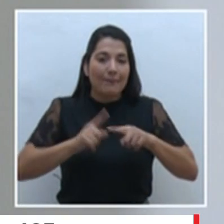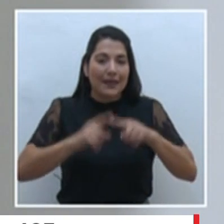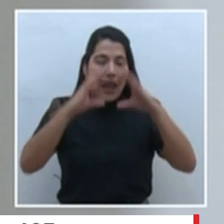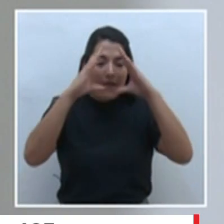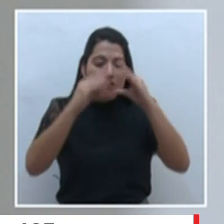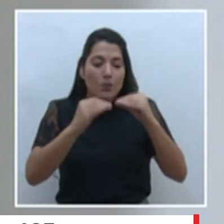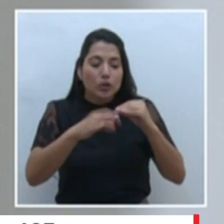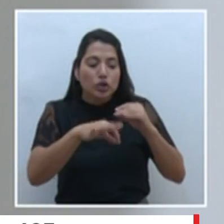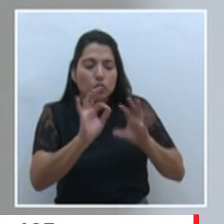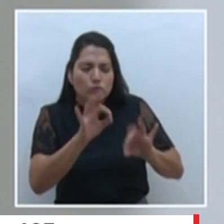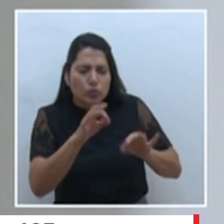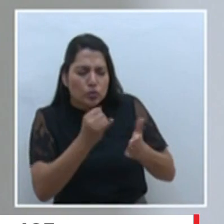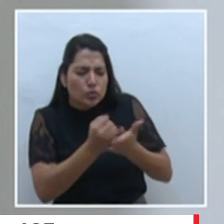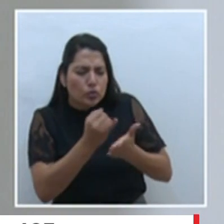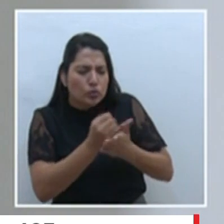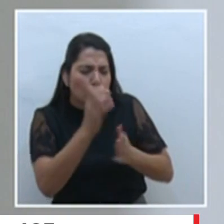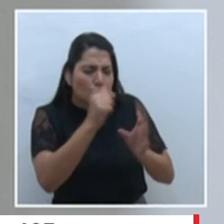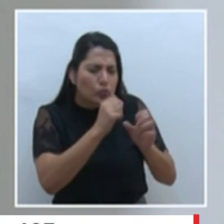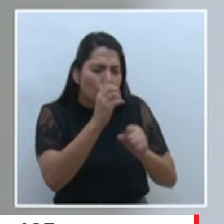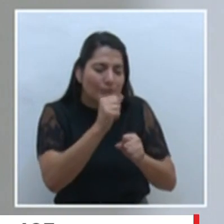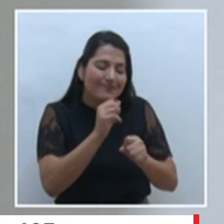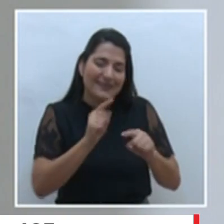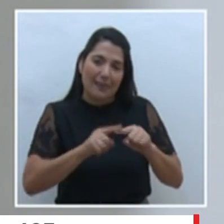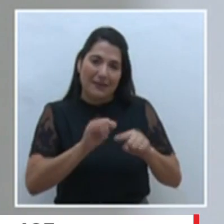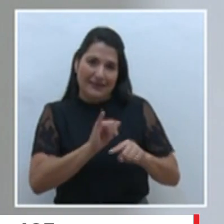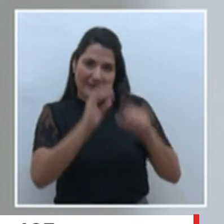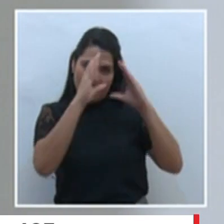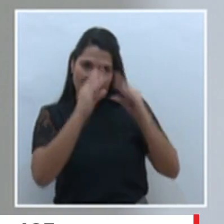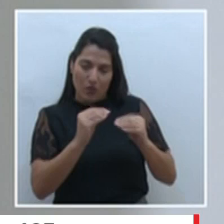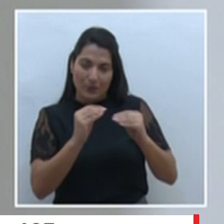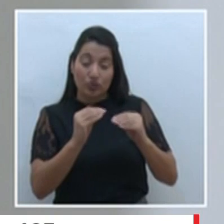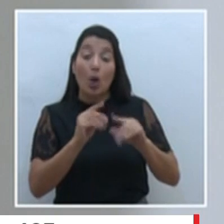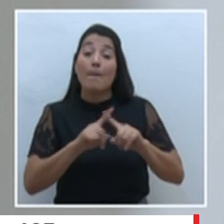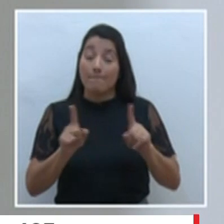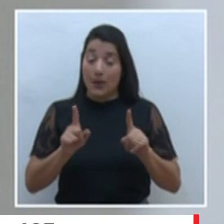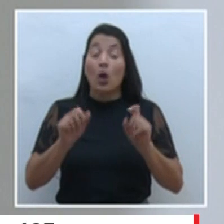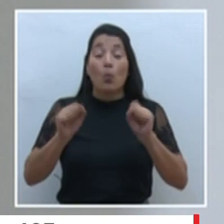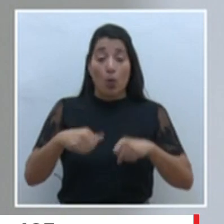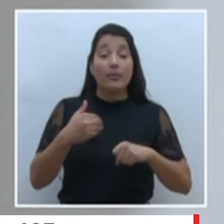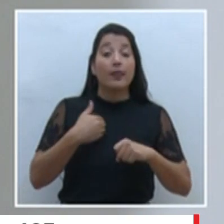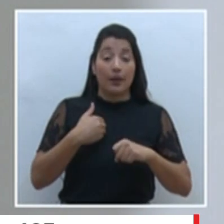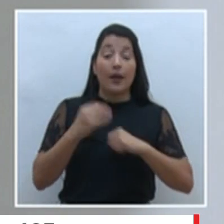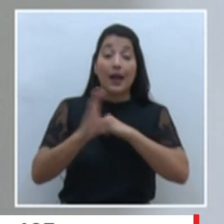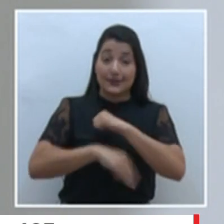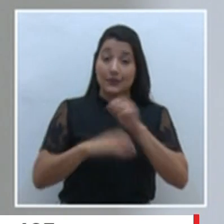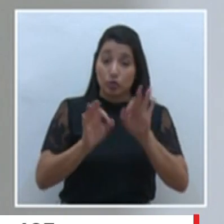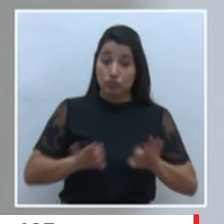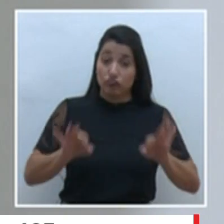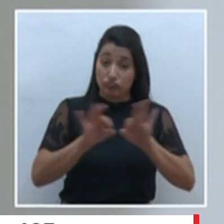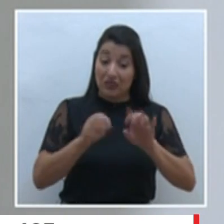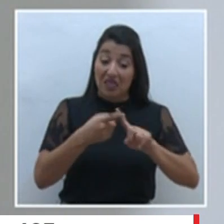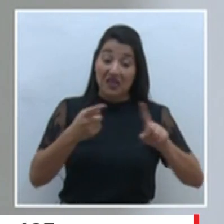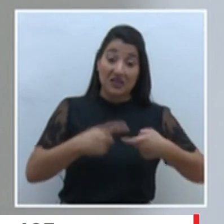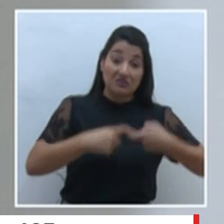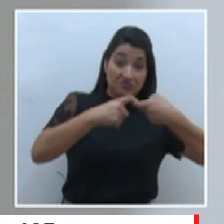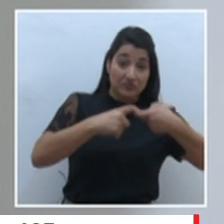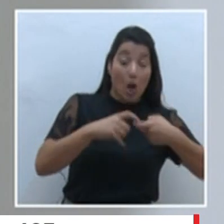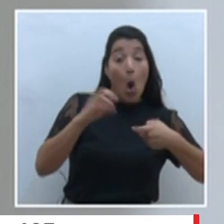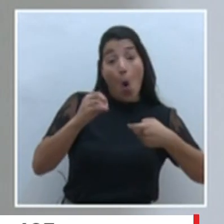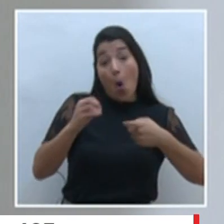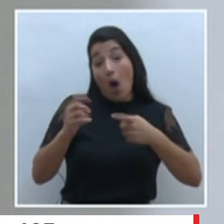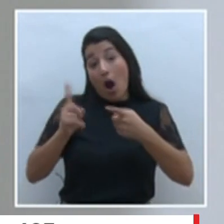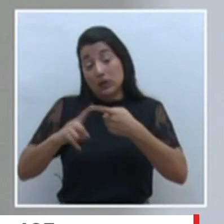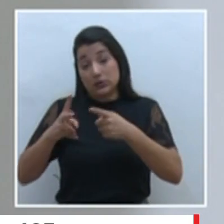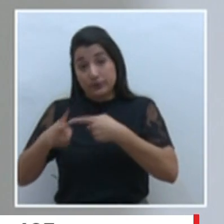pero sí, estos se exponen a sanciones importantes que van desde suspensión hasta cosas incluso